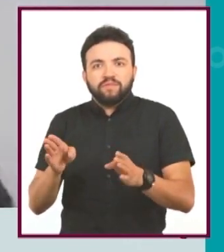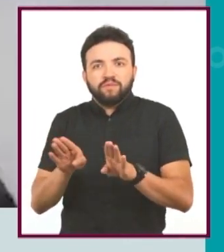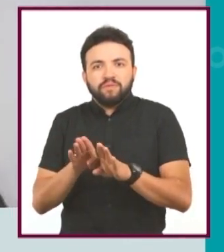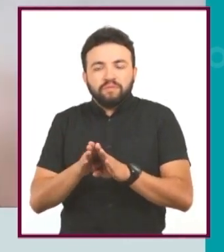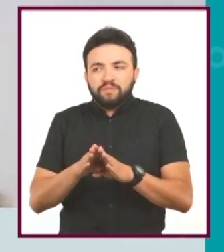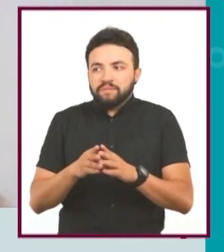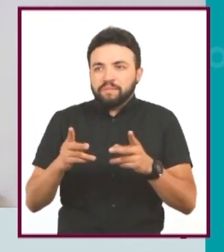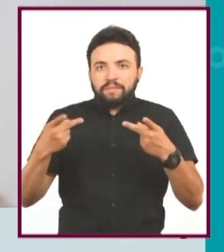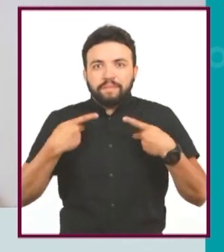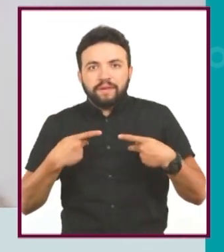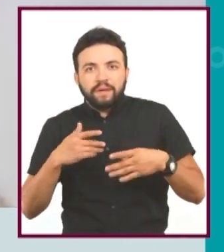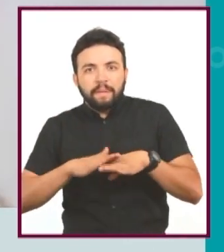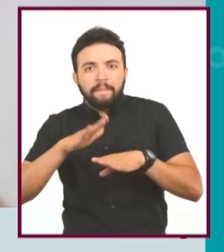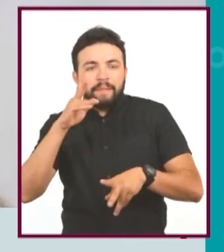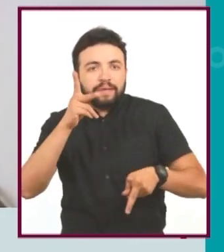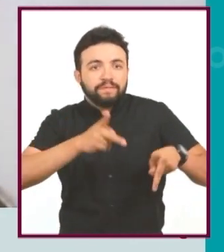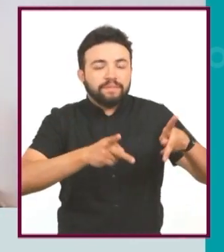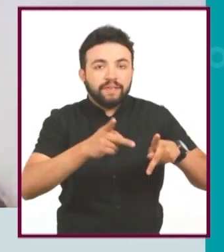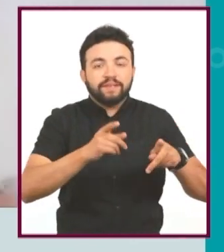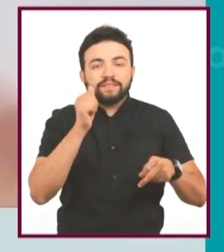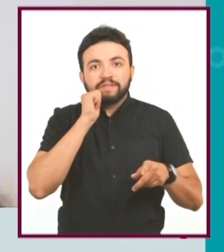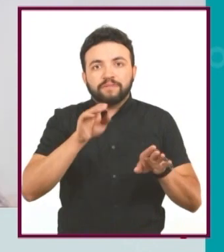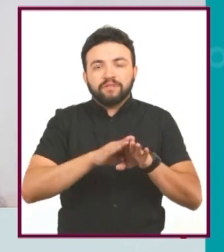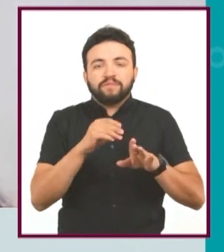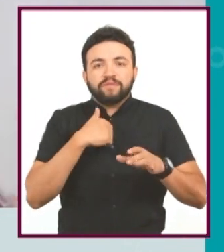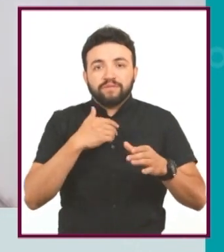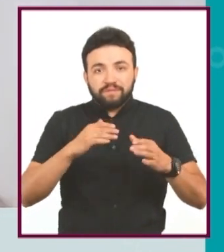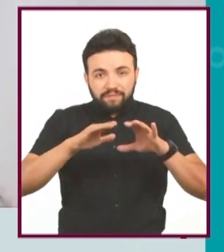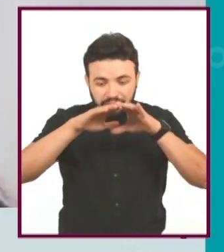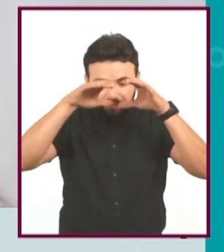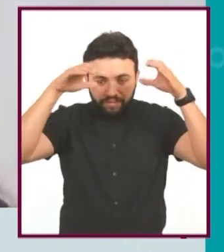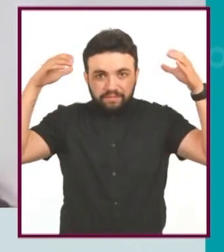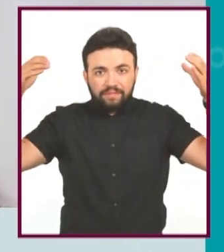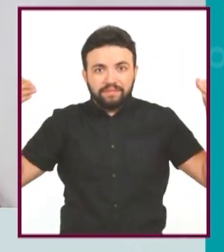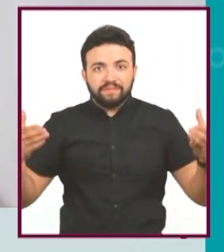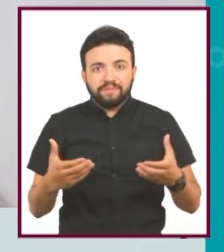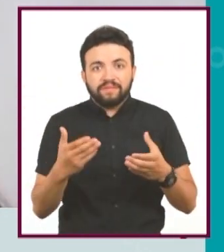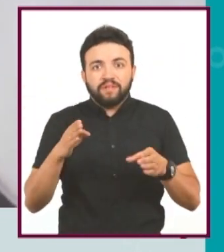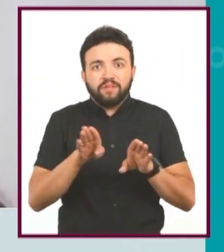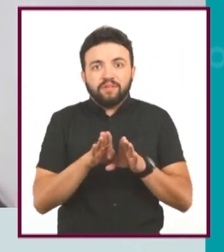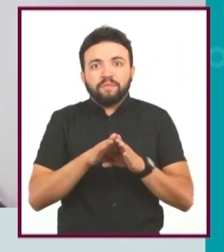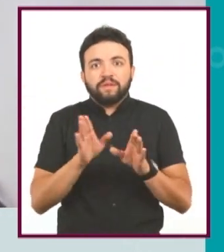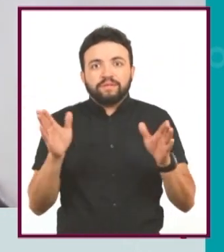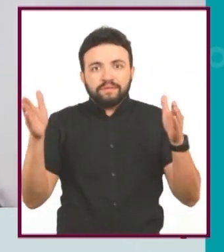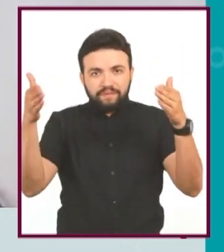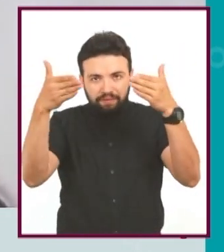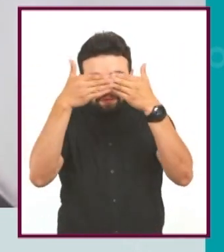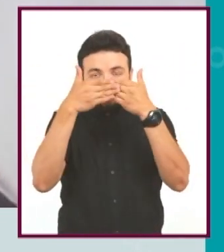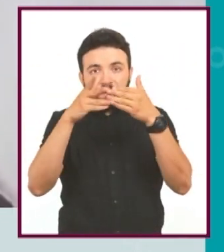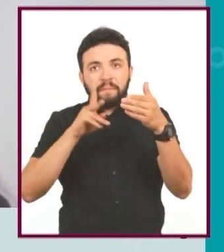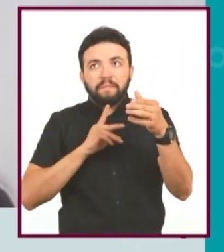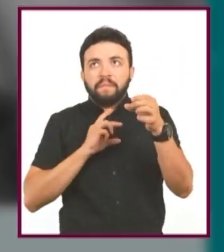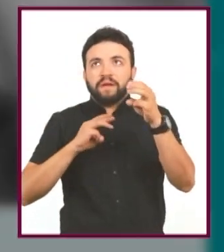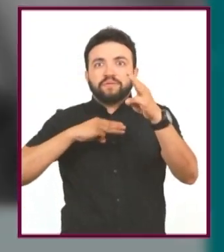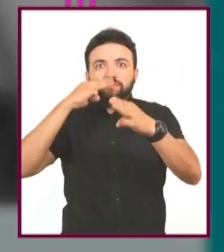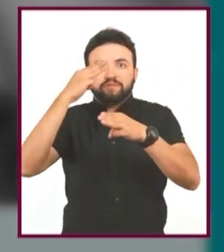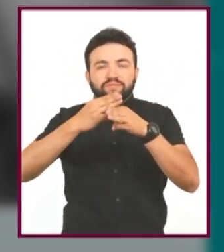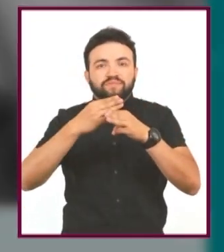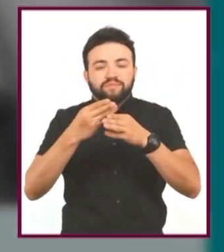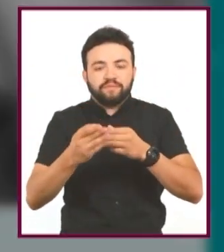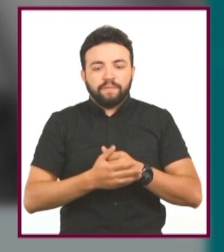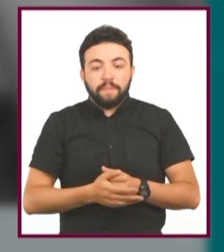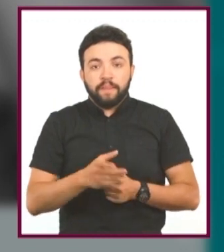me encierro mucho como en mi burbuja, me encierro mucho en mi mundo más bien que nada.